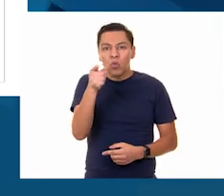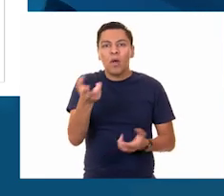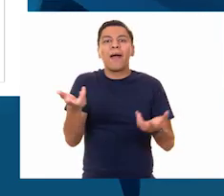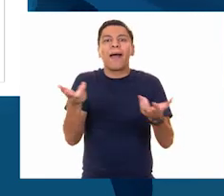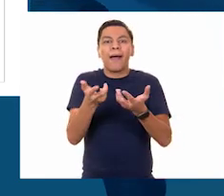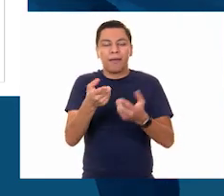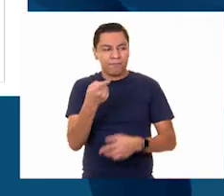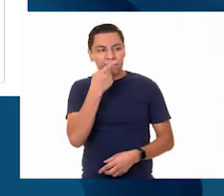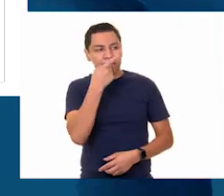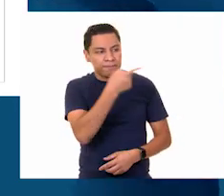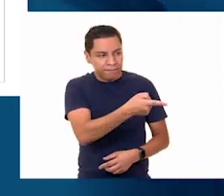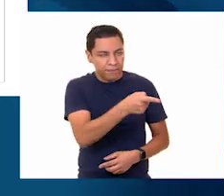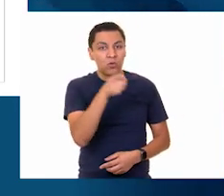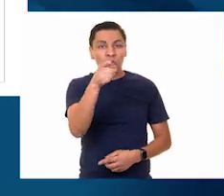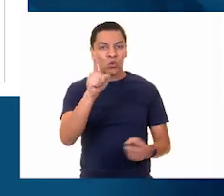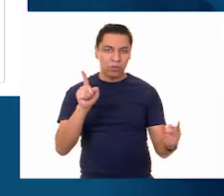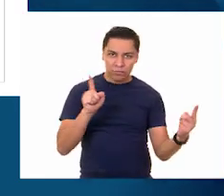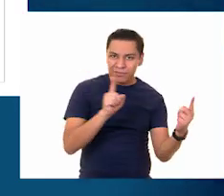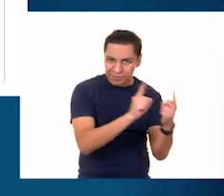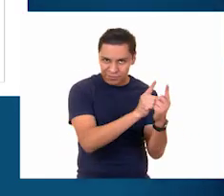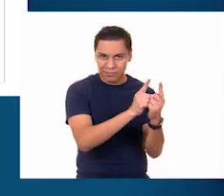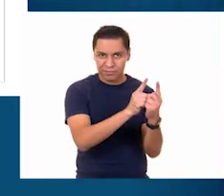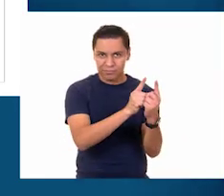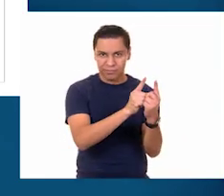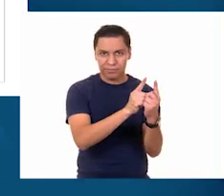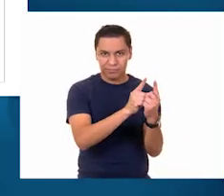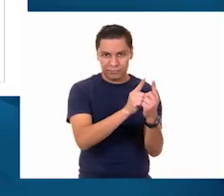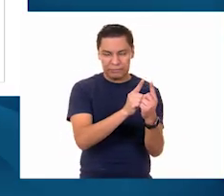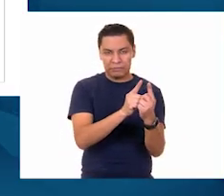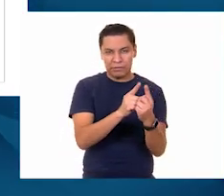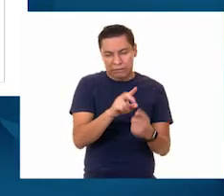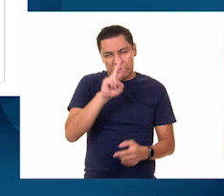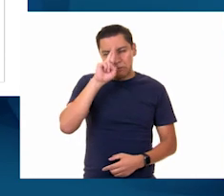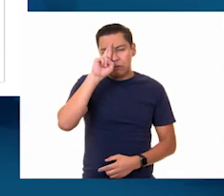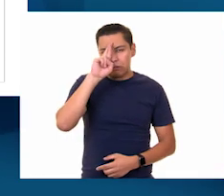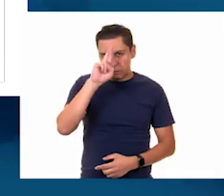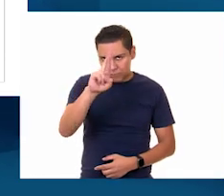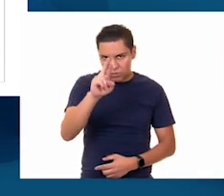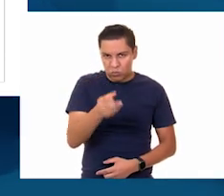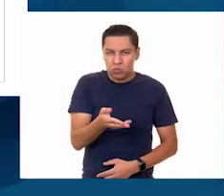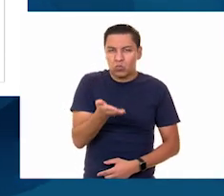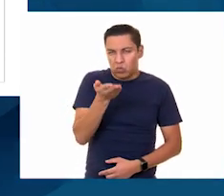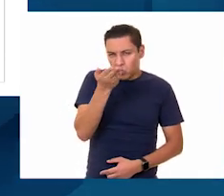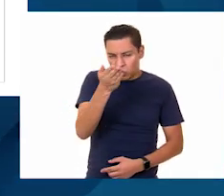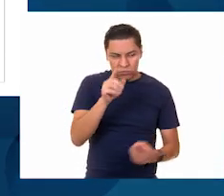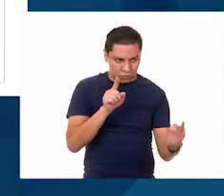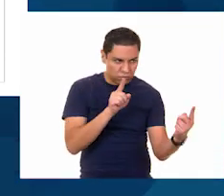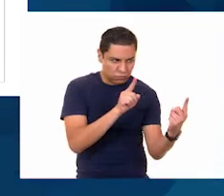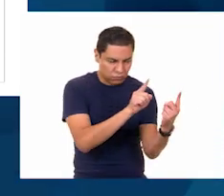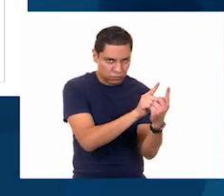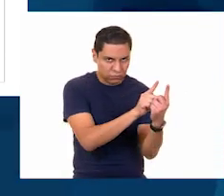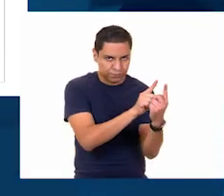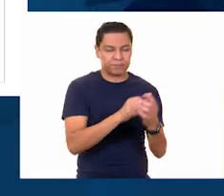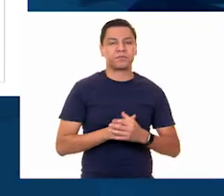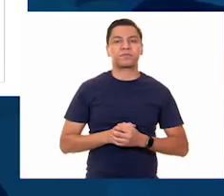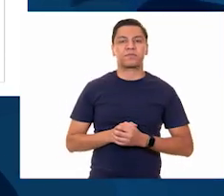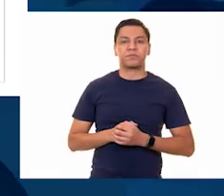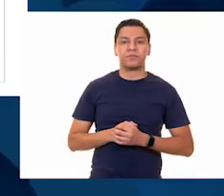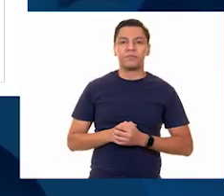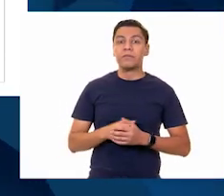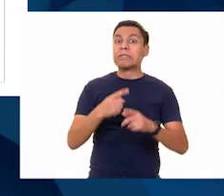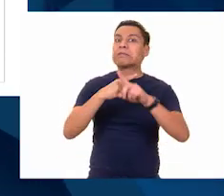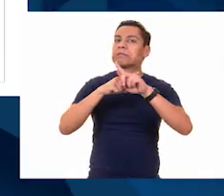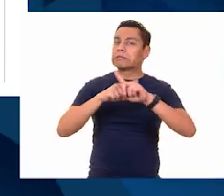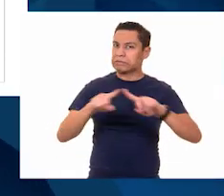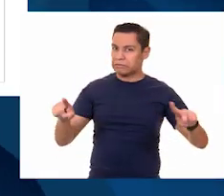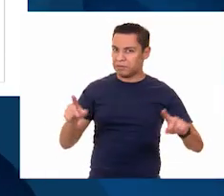como a los padres y madres de familia, pero con mayor formalidad, hablándoles de usted. Ujú. La diferencia entre hablarle